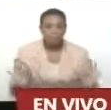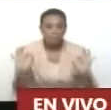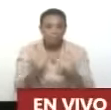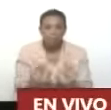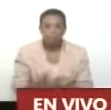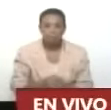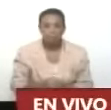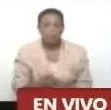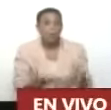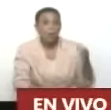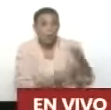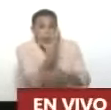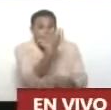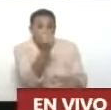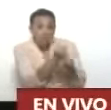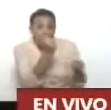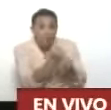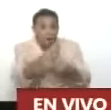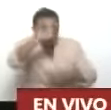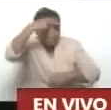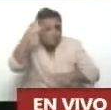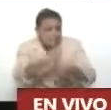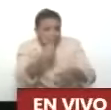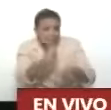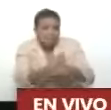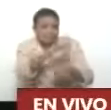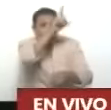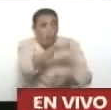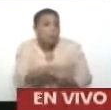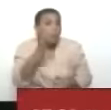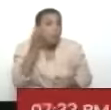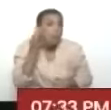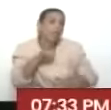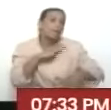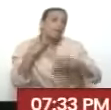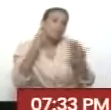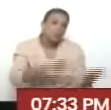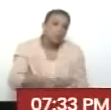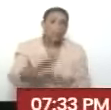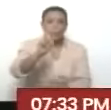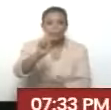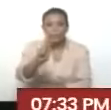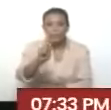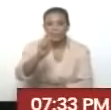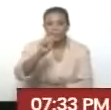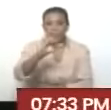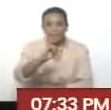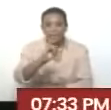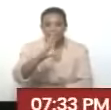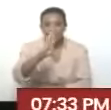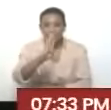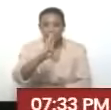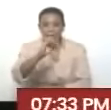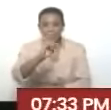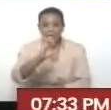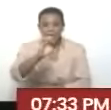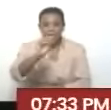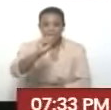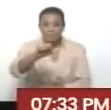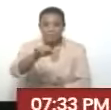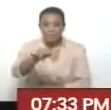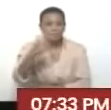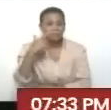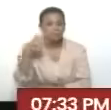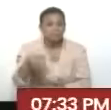Obra de Tibisay Lucena, eterna gloria a su memoria, de Tibisay Lucena, querida